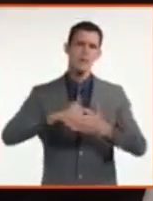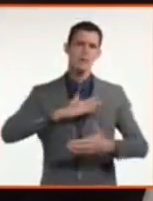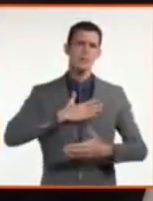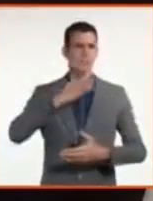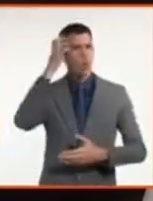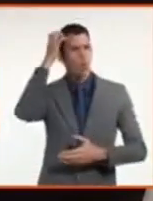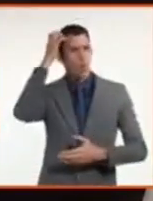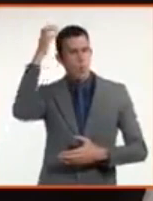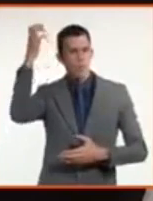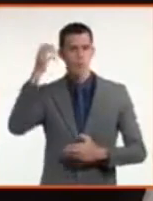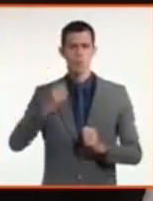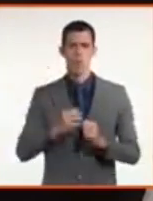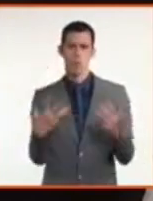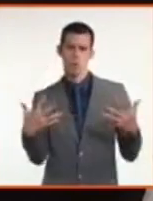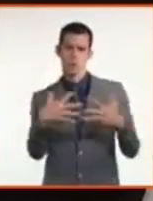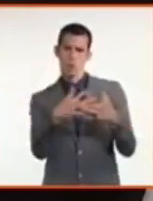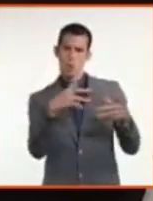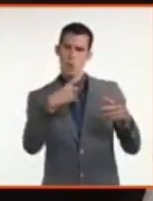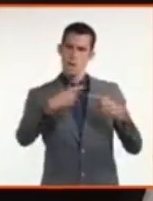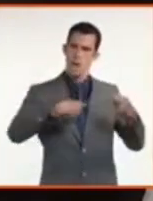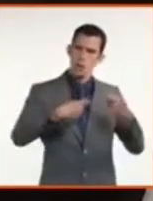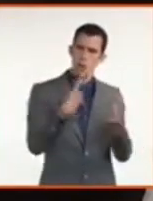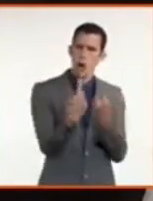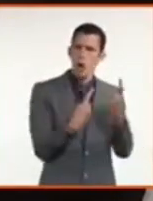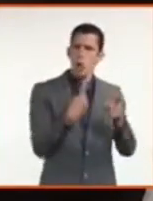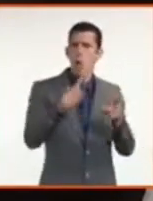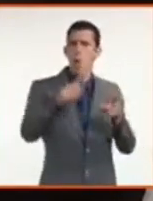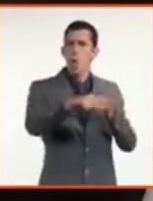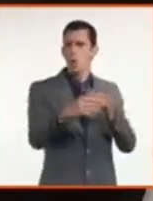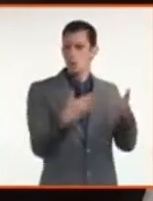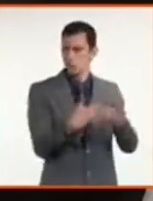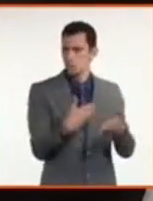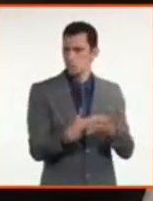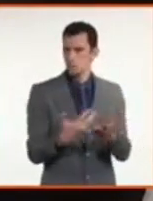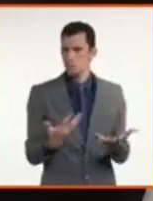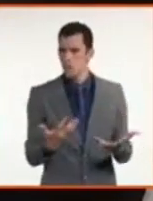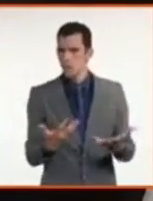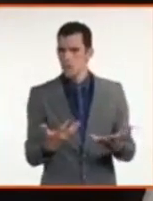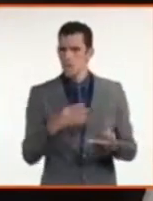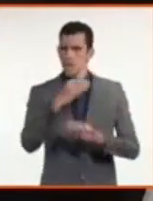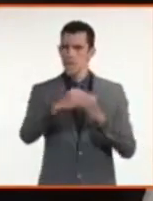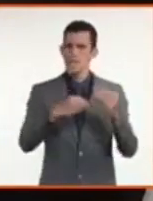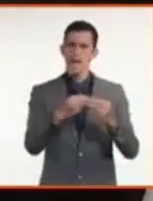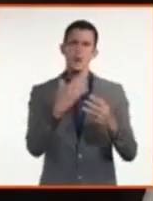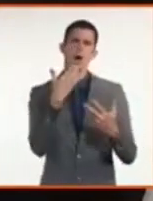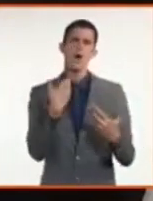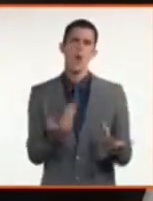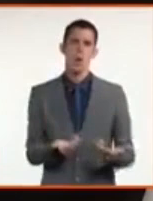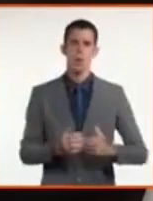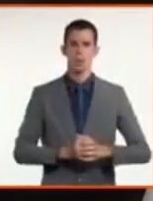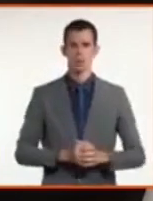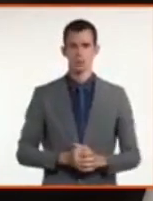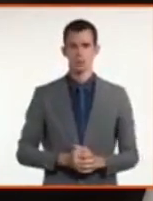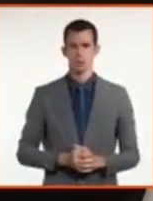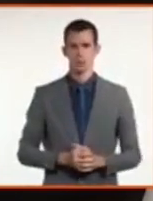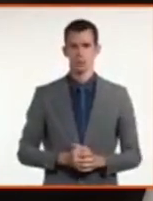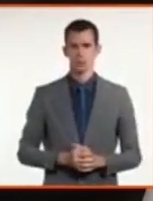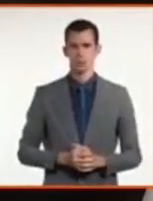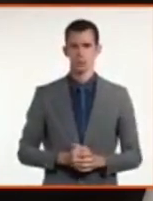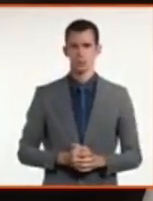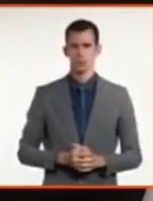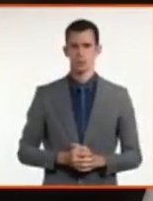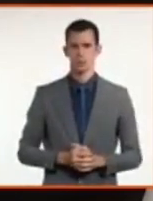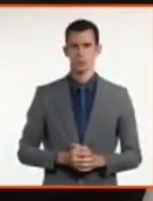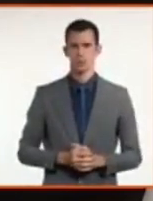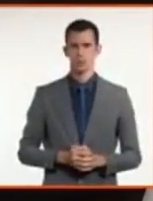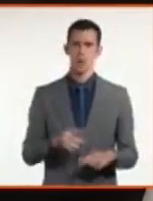en cuanto a la tasa de cambio y también algunas expresiones tengo varias acá de personas que dicen bueno ahora con la tasa de cambio